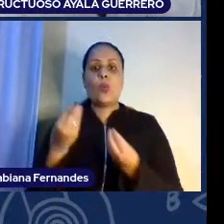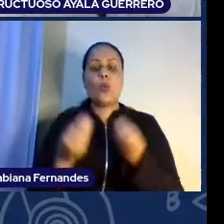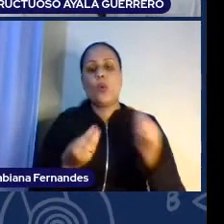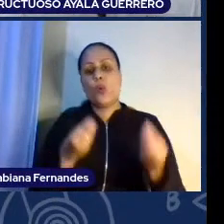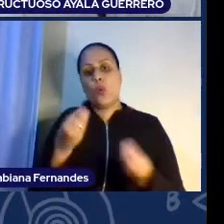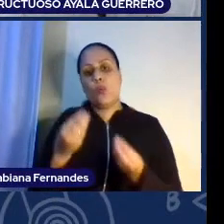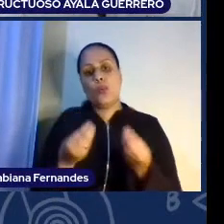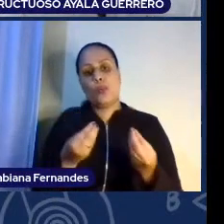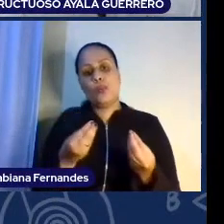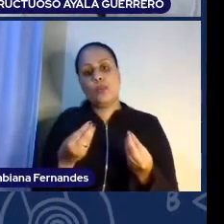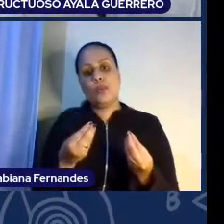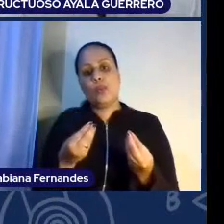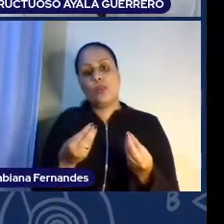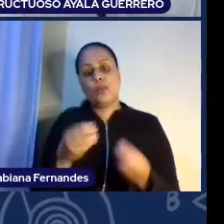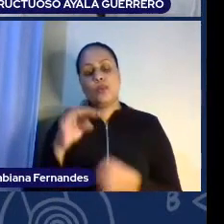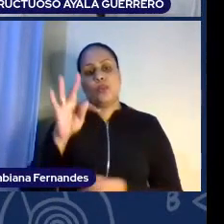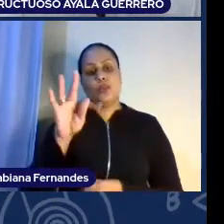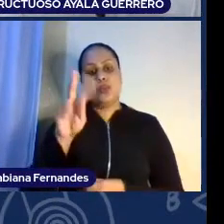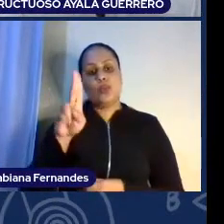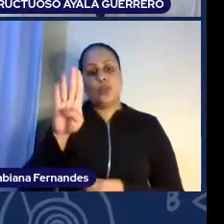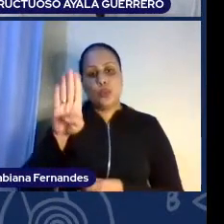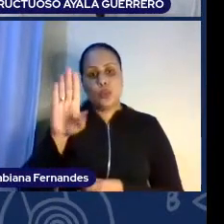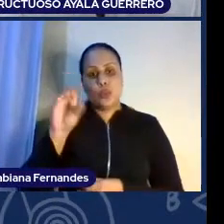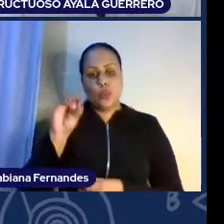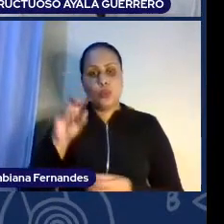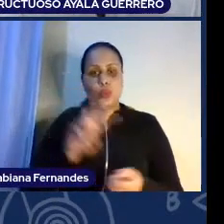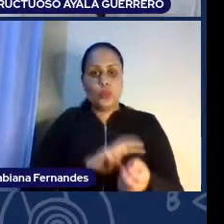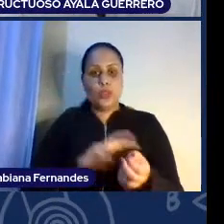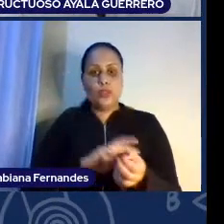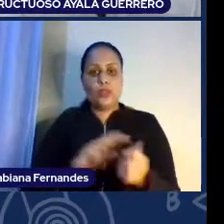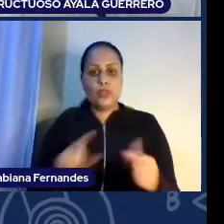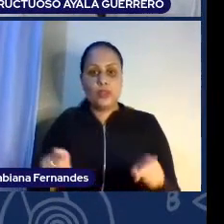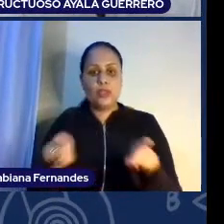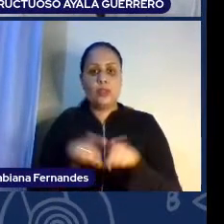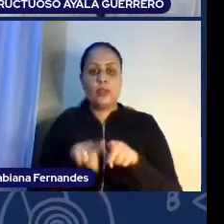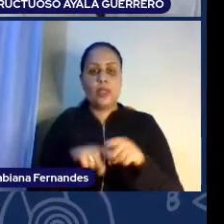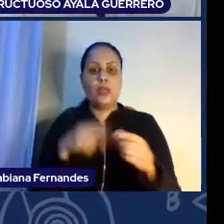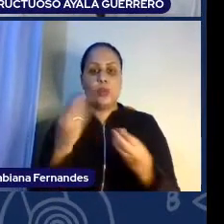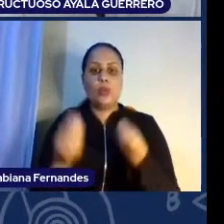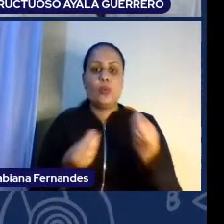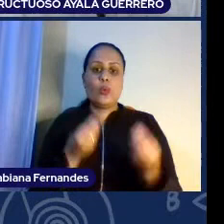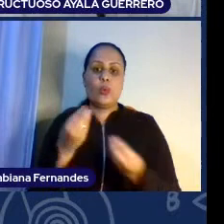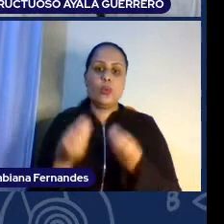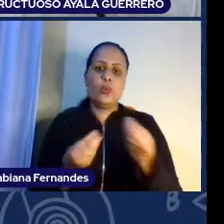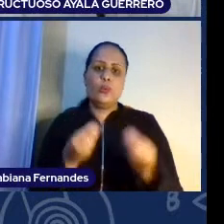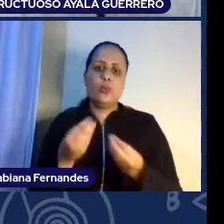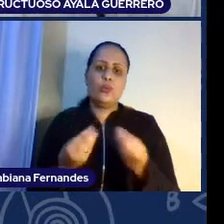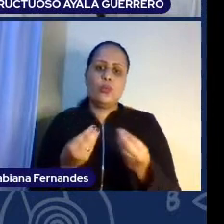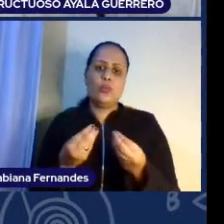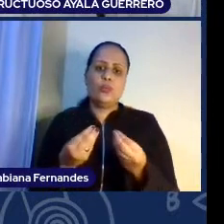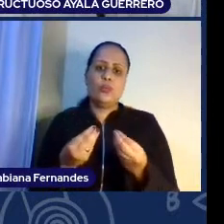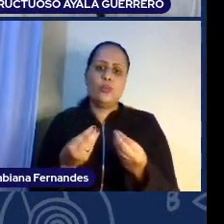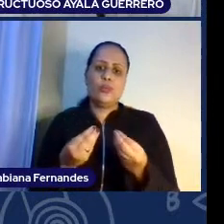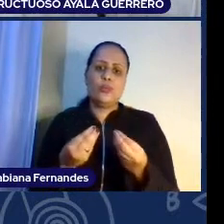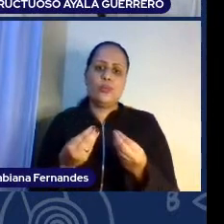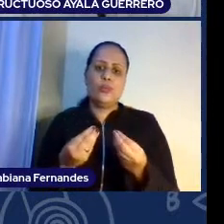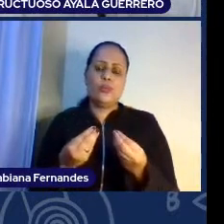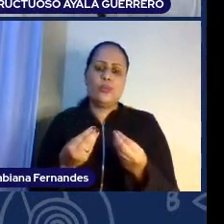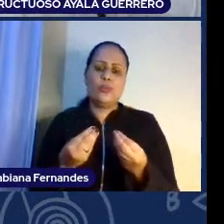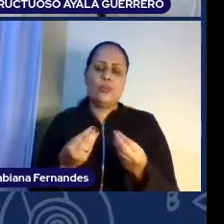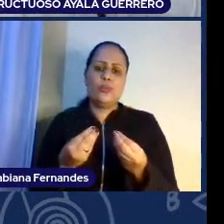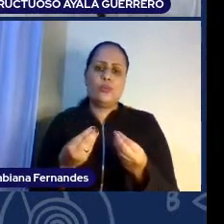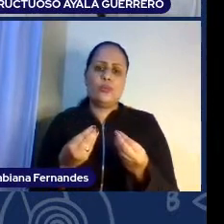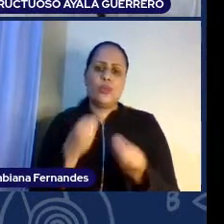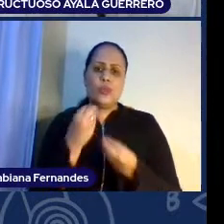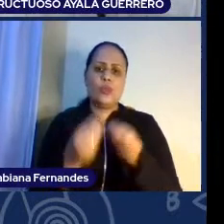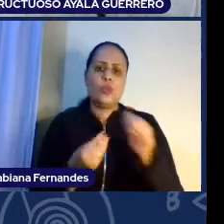del tubo neural que ya les mencioné, cómo hay una serie de dobleces y